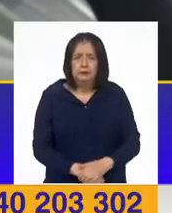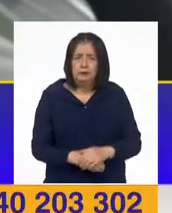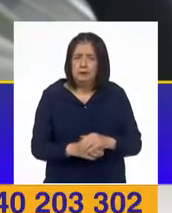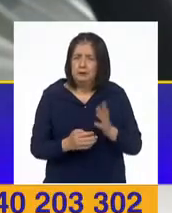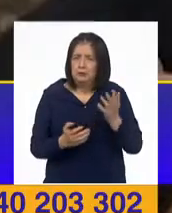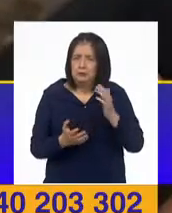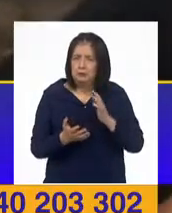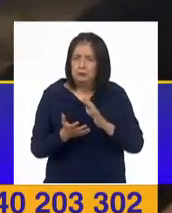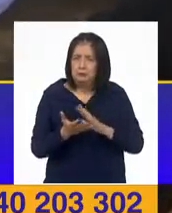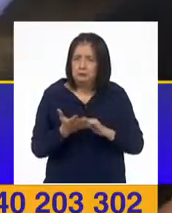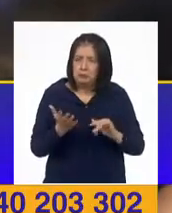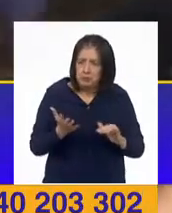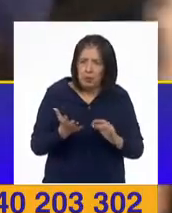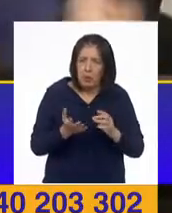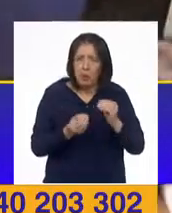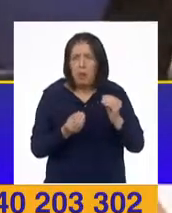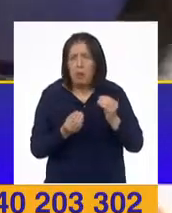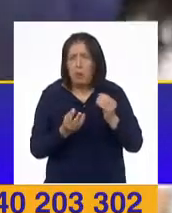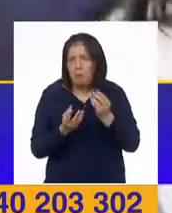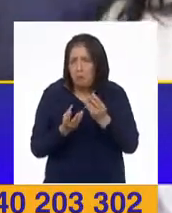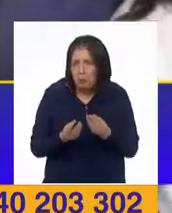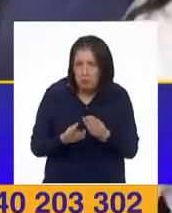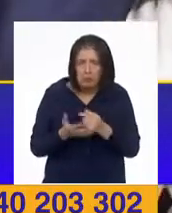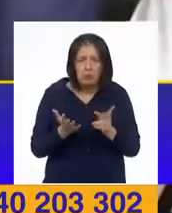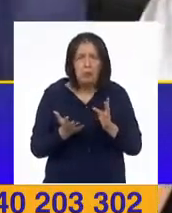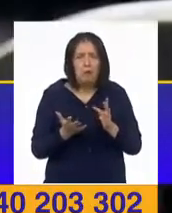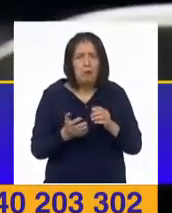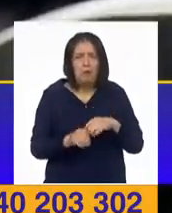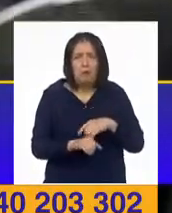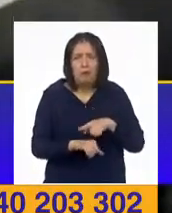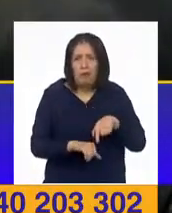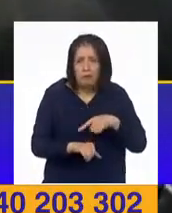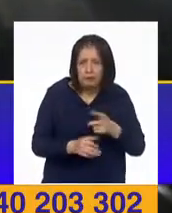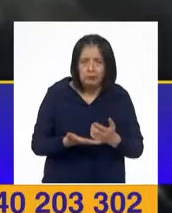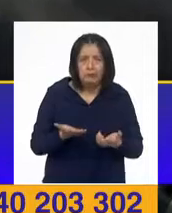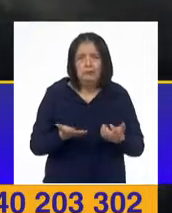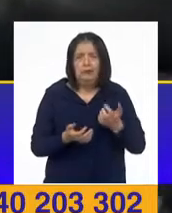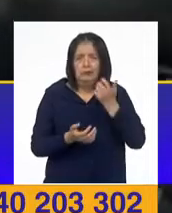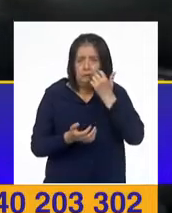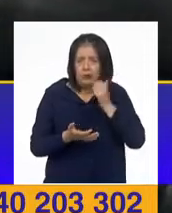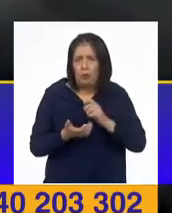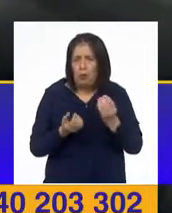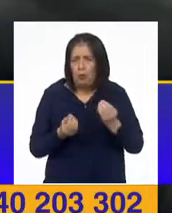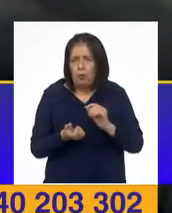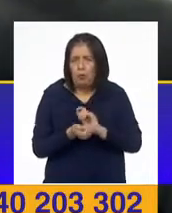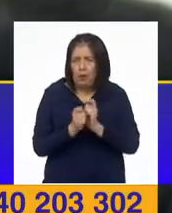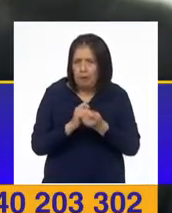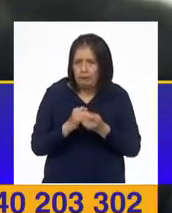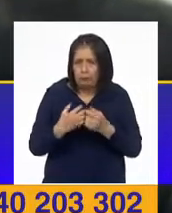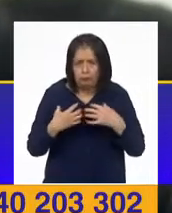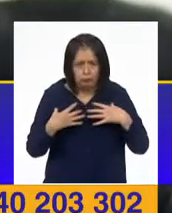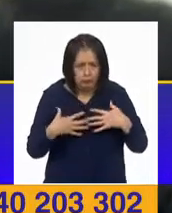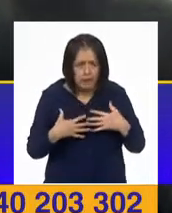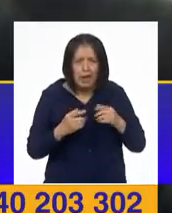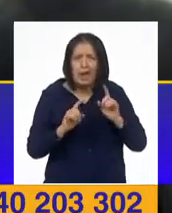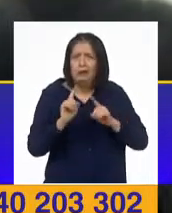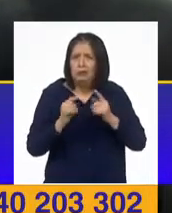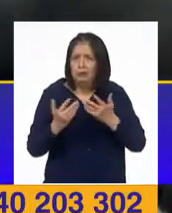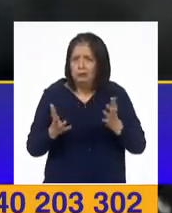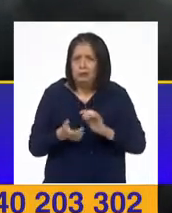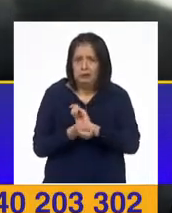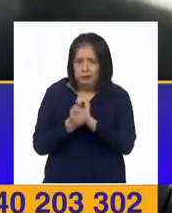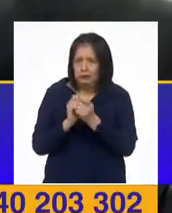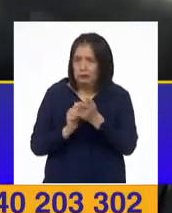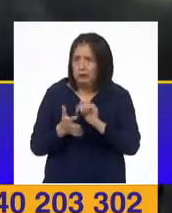Sangrado abundante o atípicamente leve, retrasos en el periodo o incluso cambios en las mamas son algunos de los trastornos